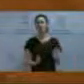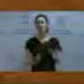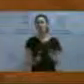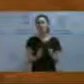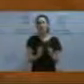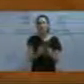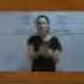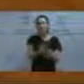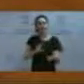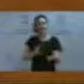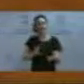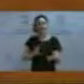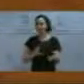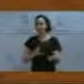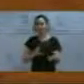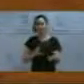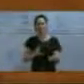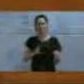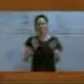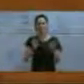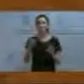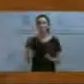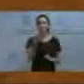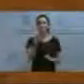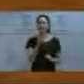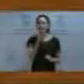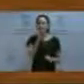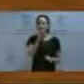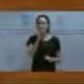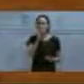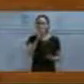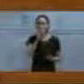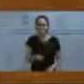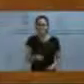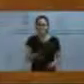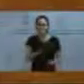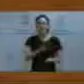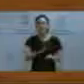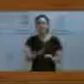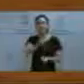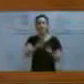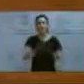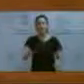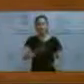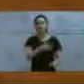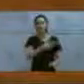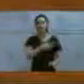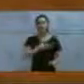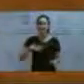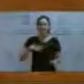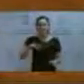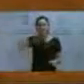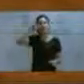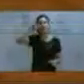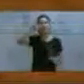equidistante. Apto para gente comprometida y para gente que esté dispuesta a